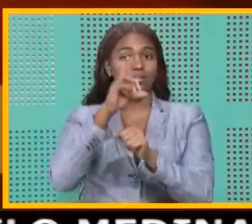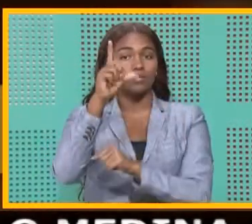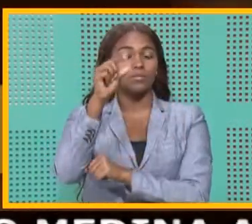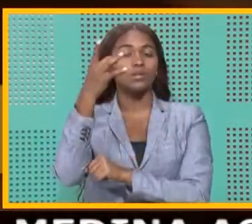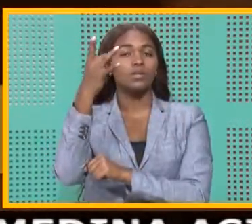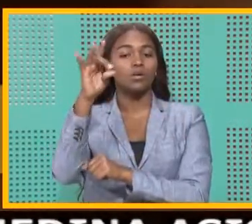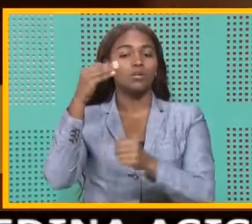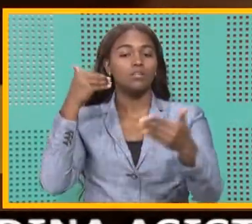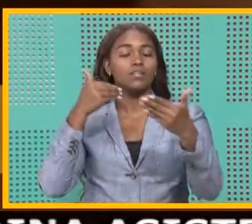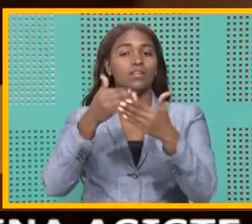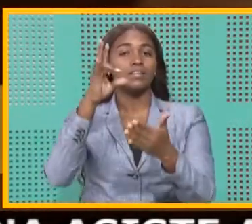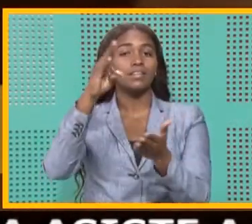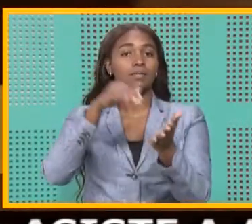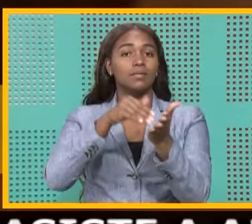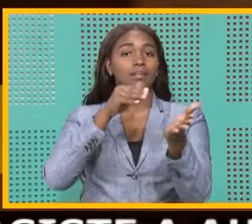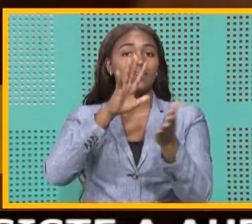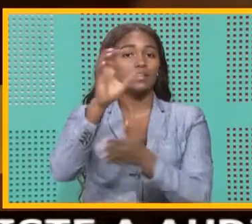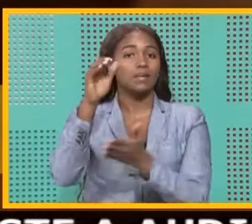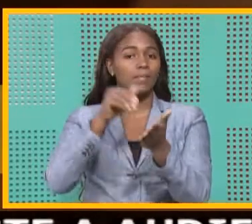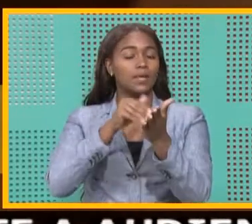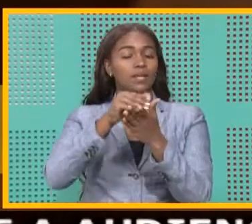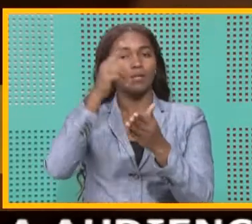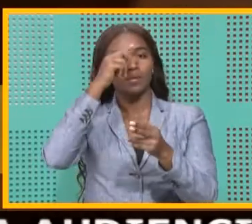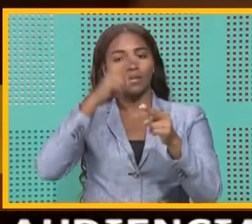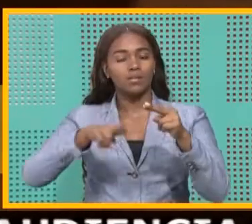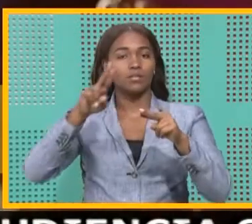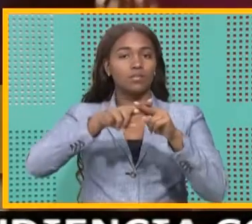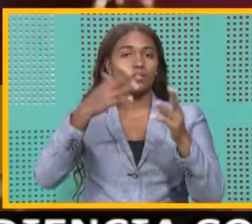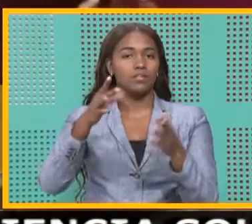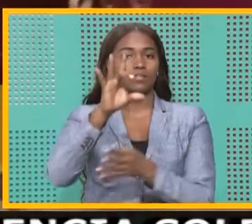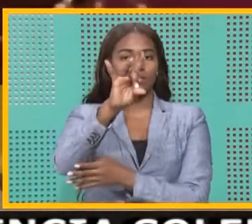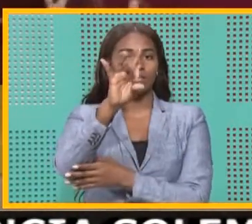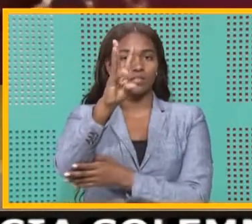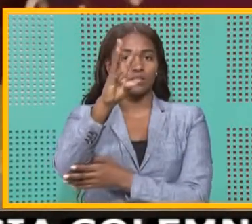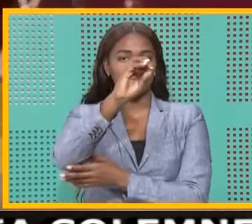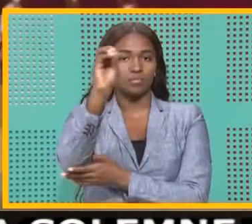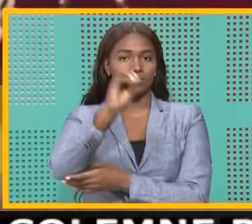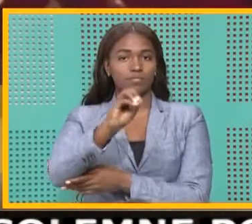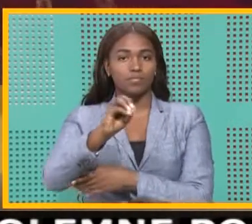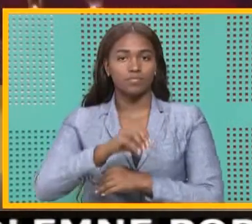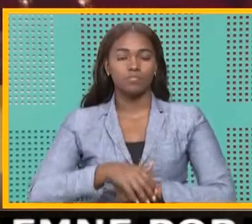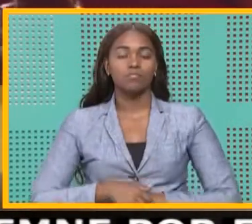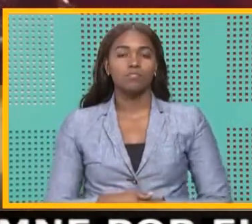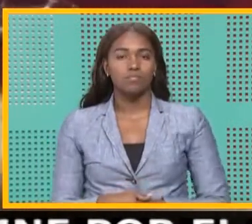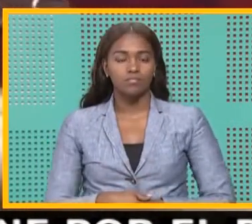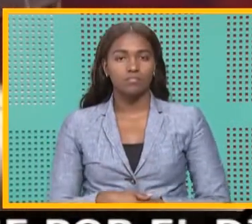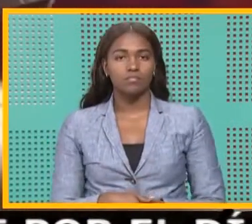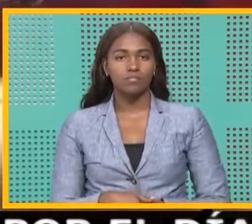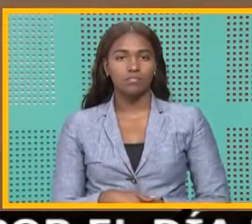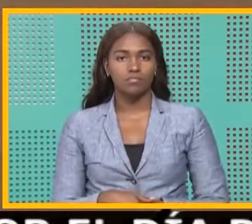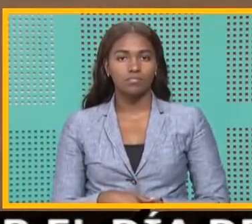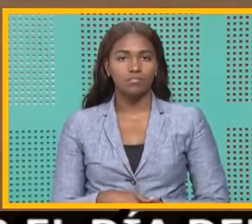7.500 millones para un incremento del 86%.